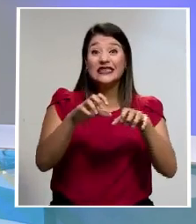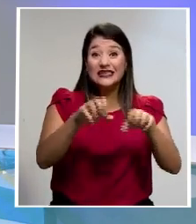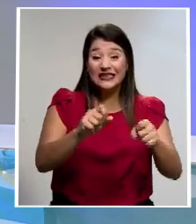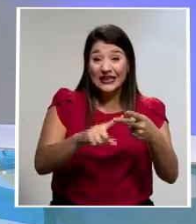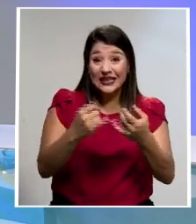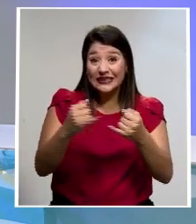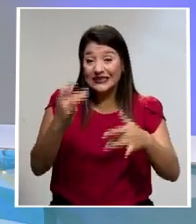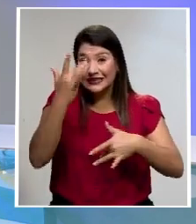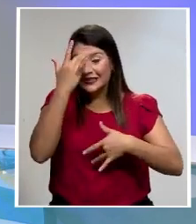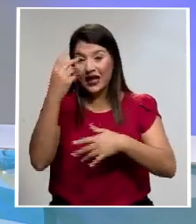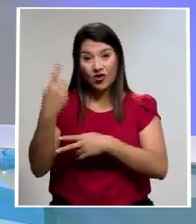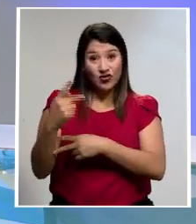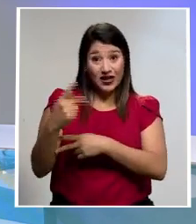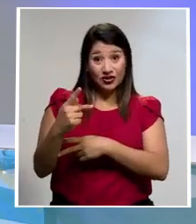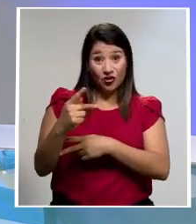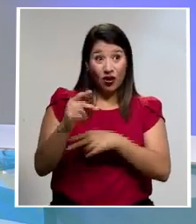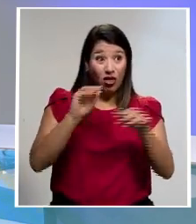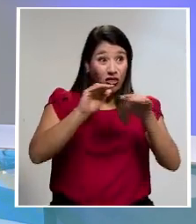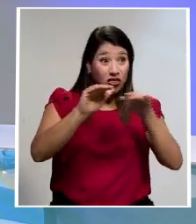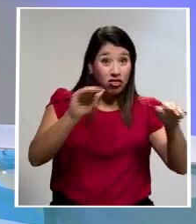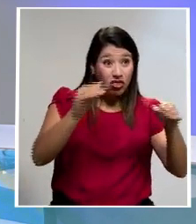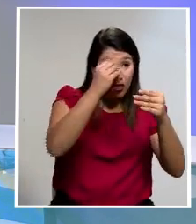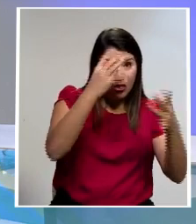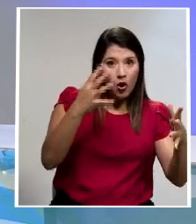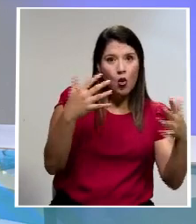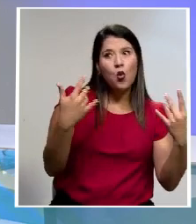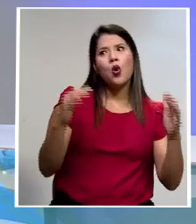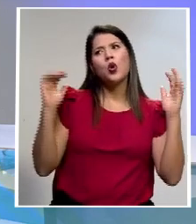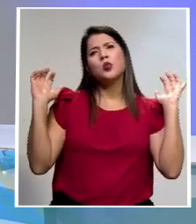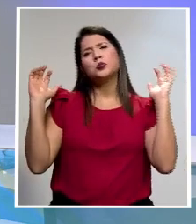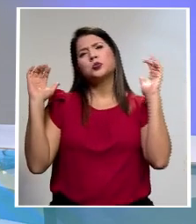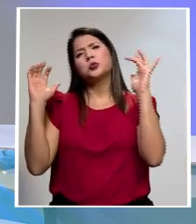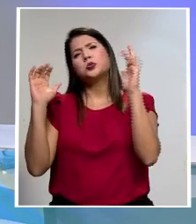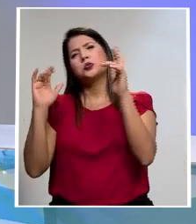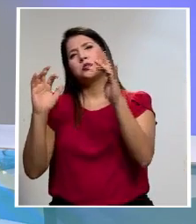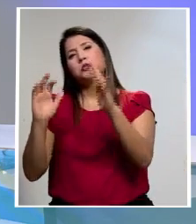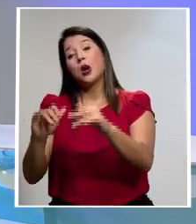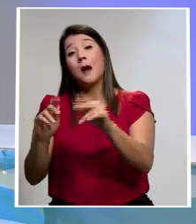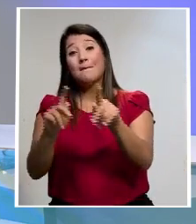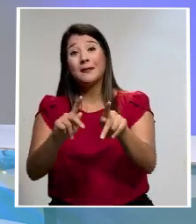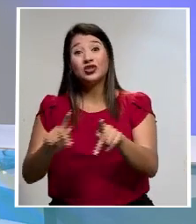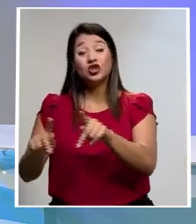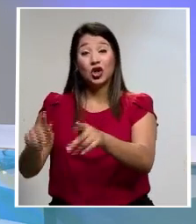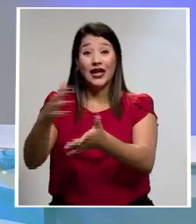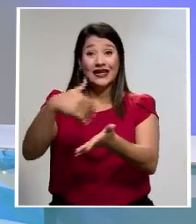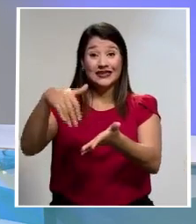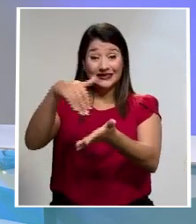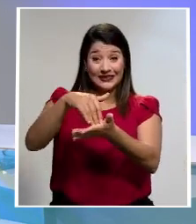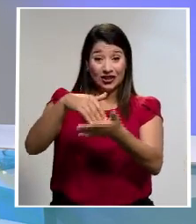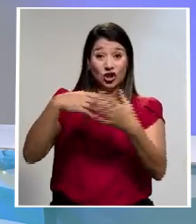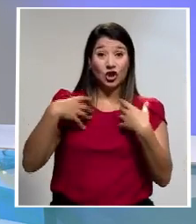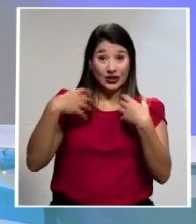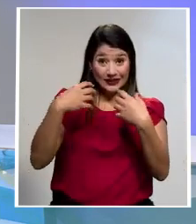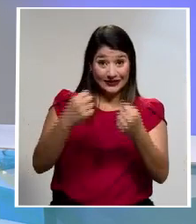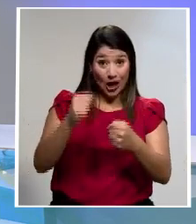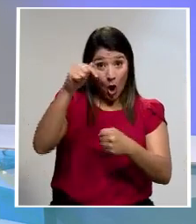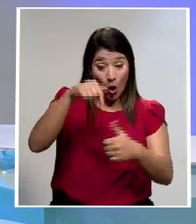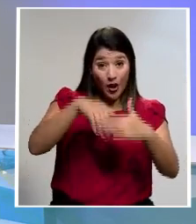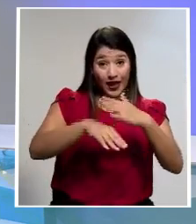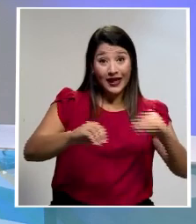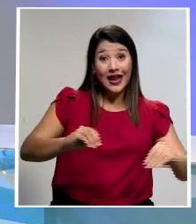sin factores de riesgo generó el desplazamiento masivo a los centros de vacunación durante la